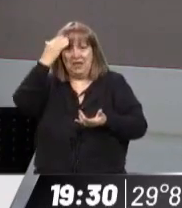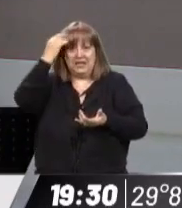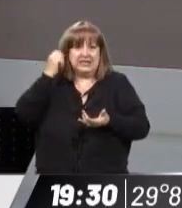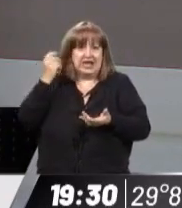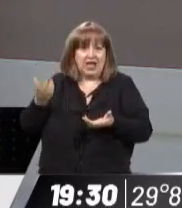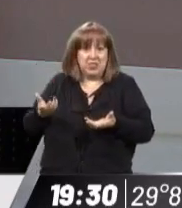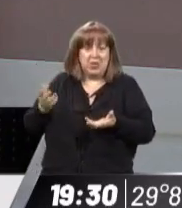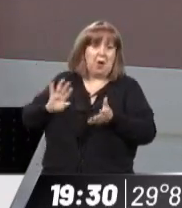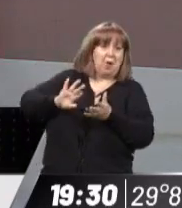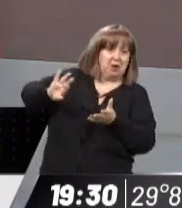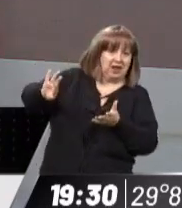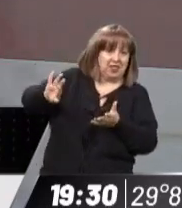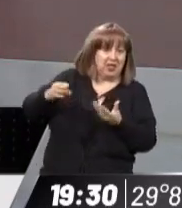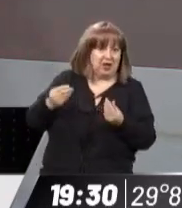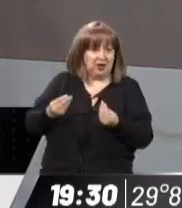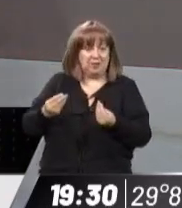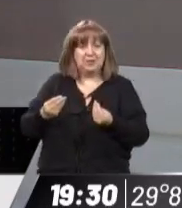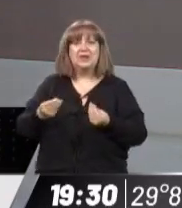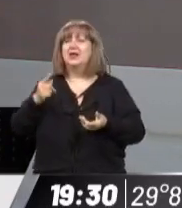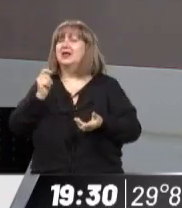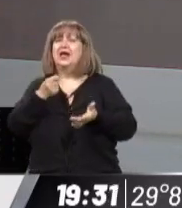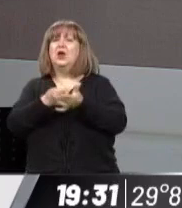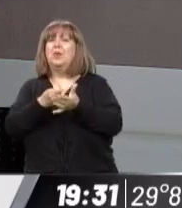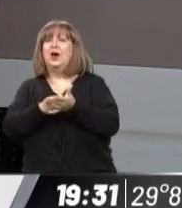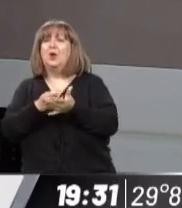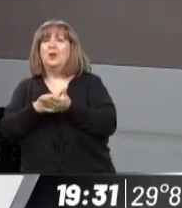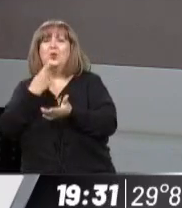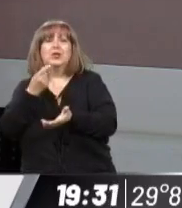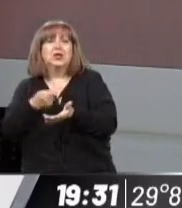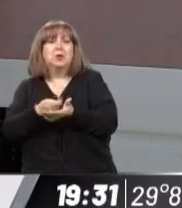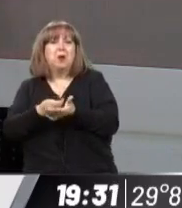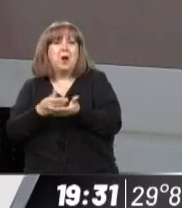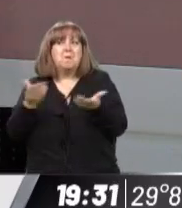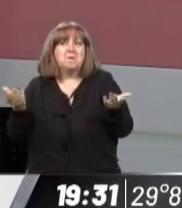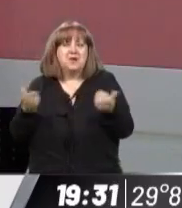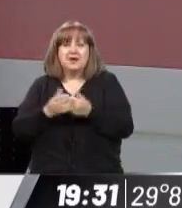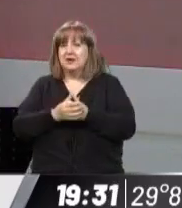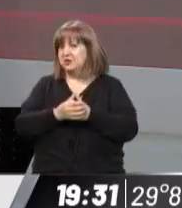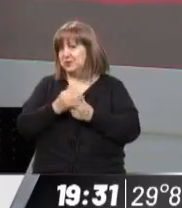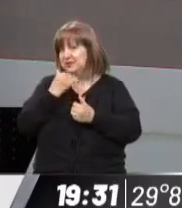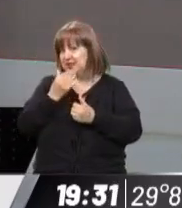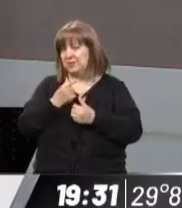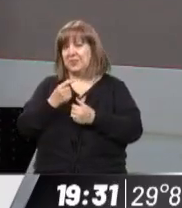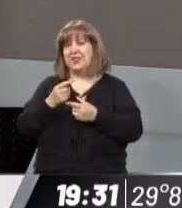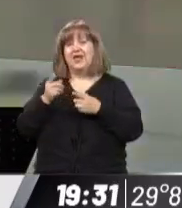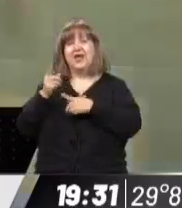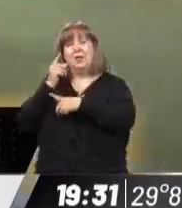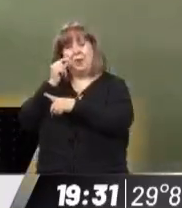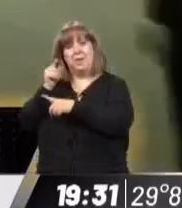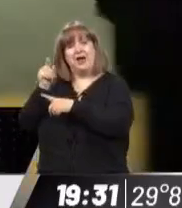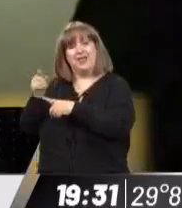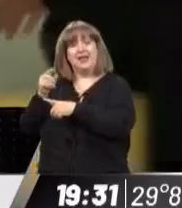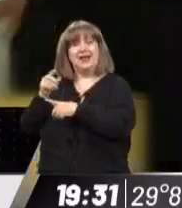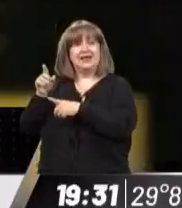el. ¿Quién lo pagó? Bueno, no sé, lo habrá pagado Rodrigo. ¿Vos quién crees? Rodrigo se llama el papá de